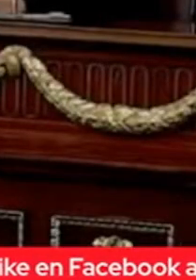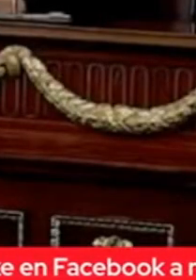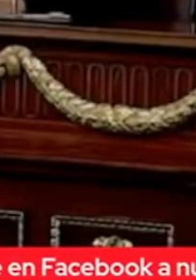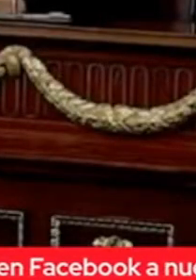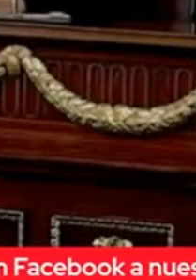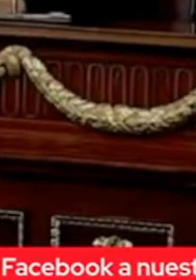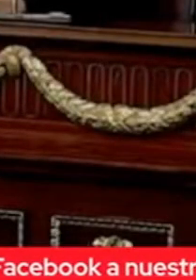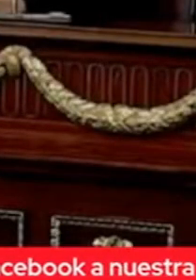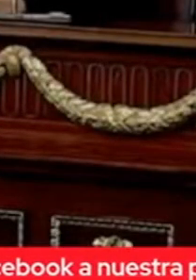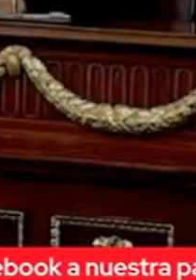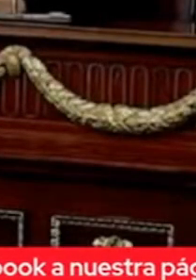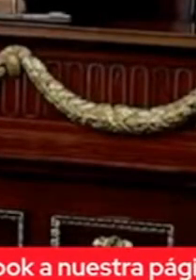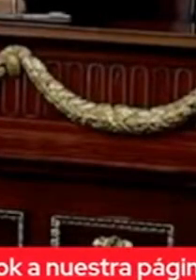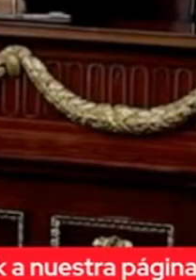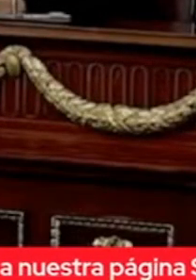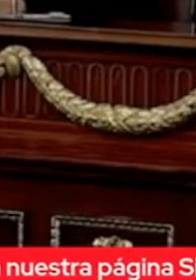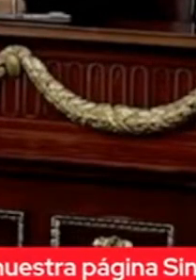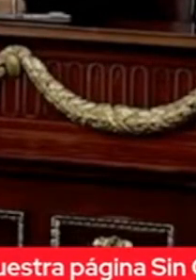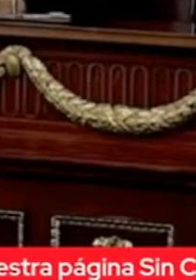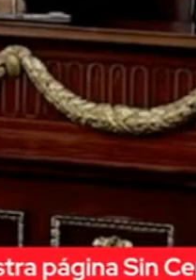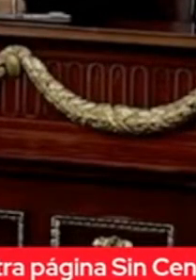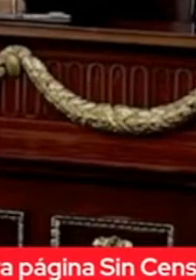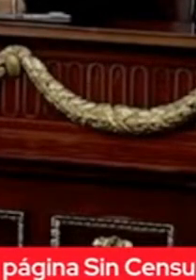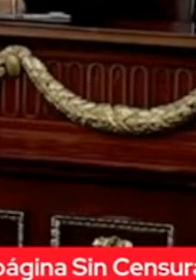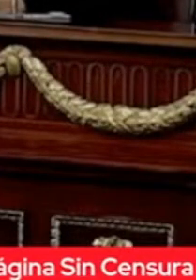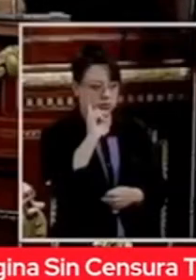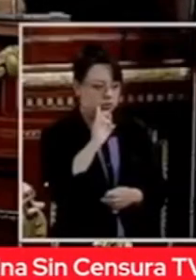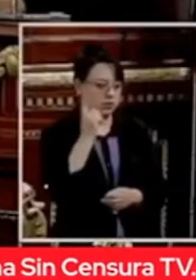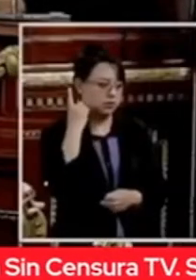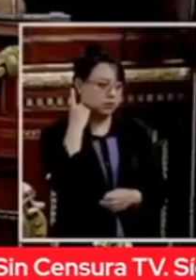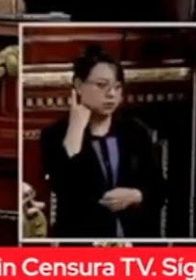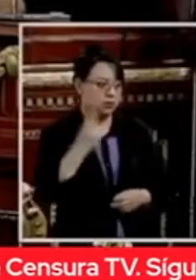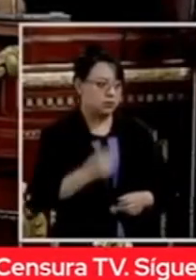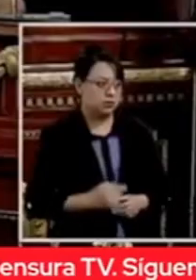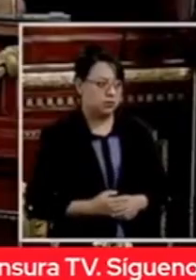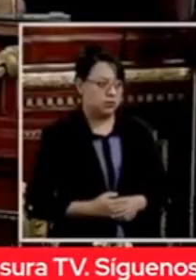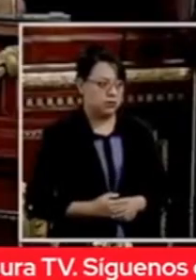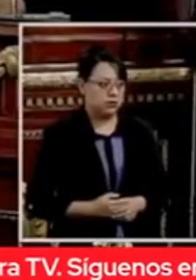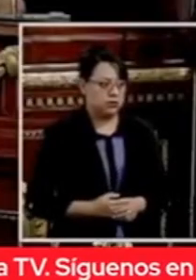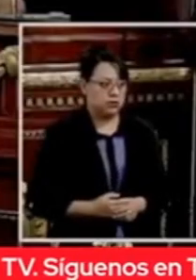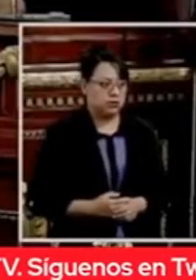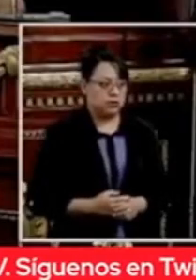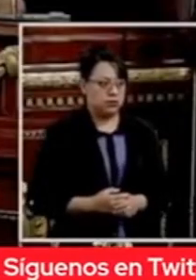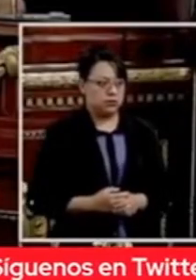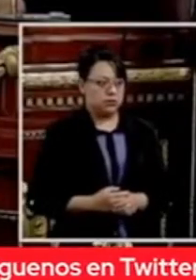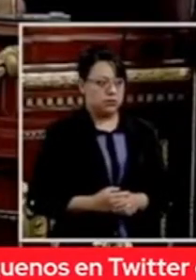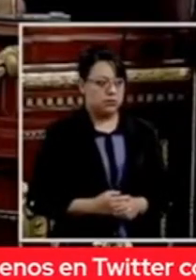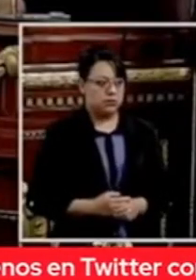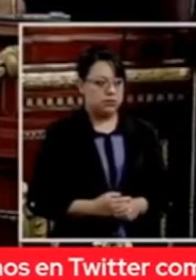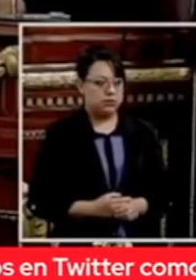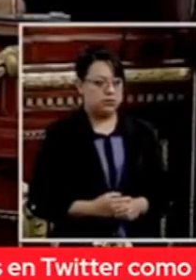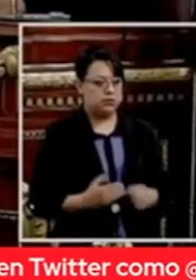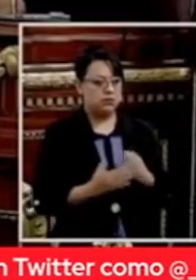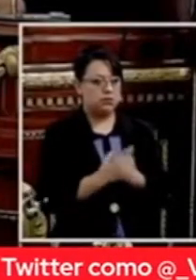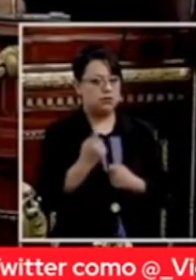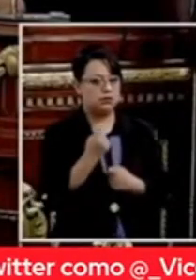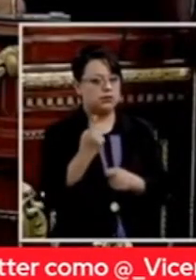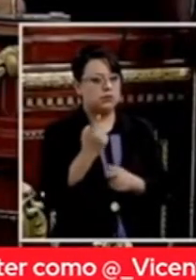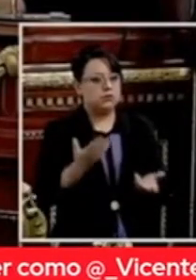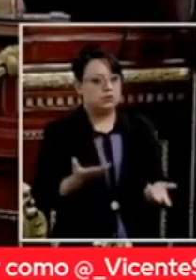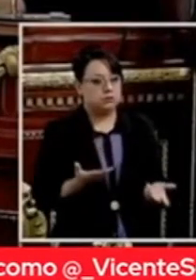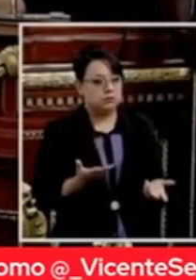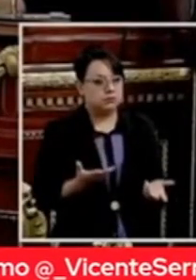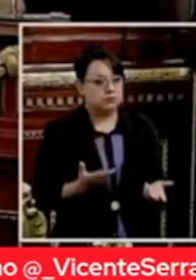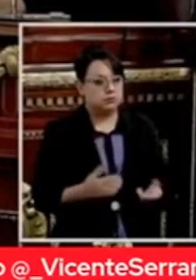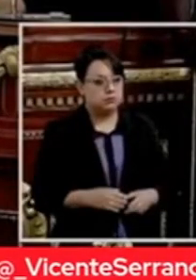extrañamiento a todos los diputadas y diputados, porque fueron los únicos